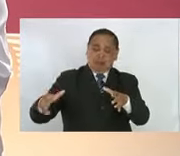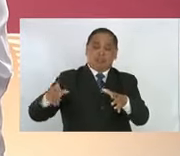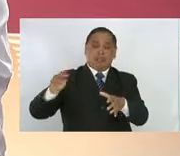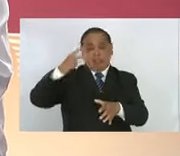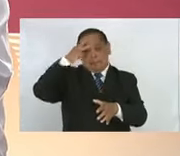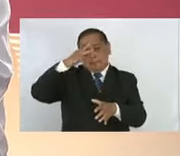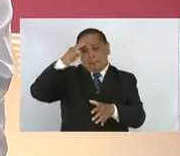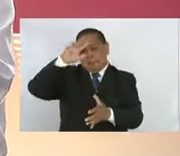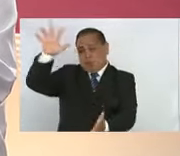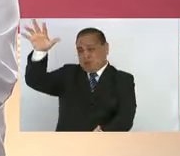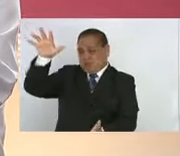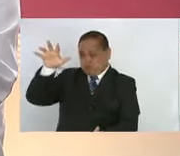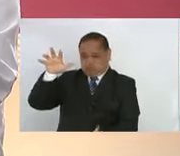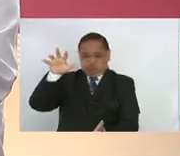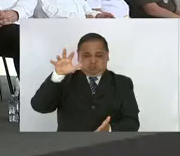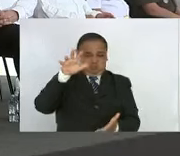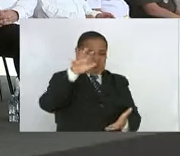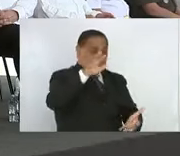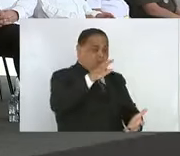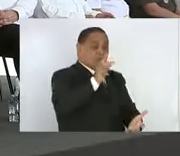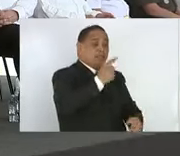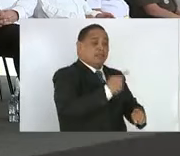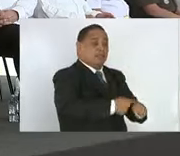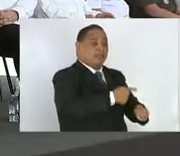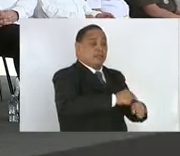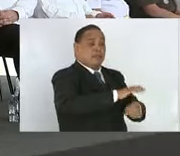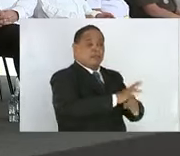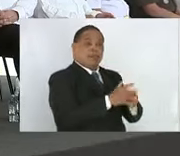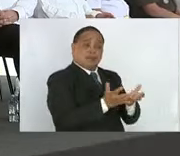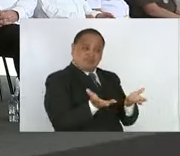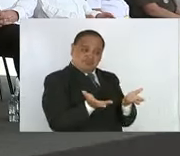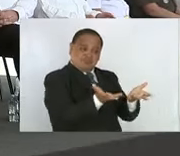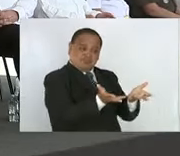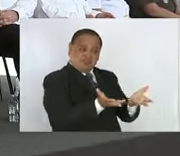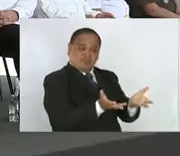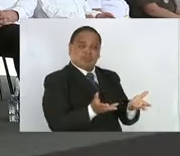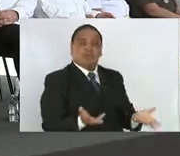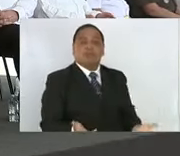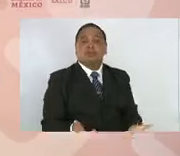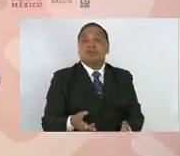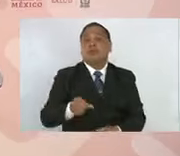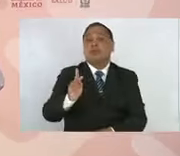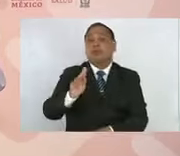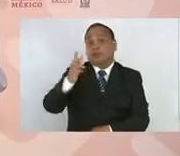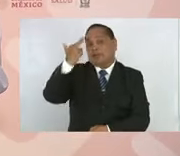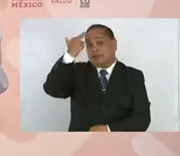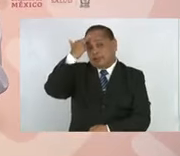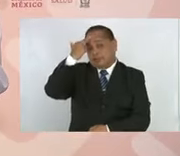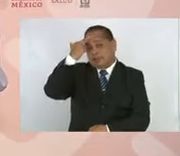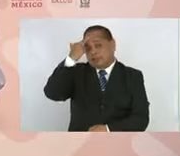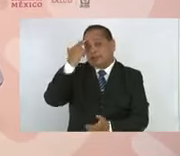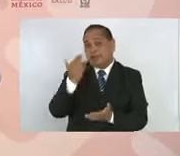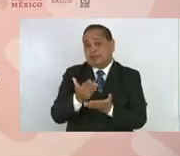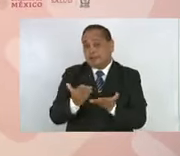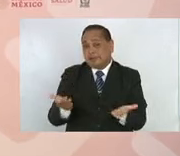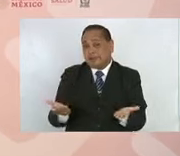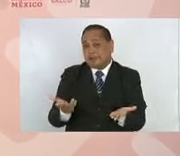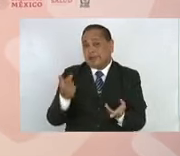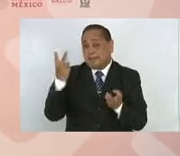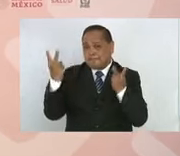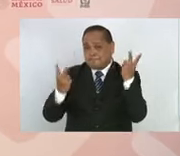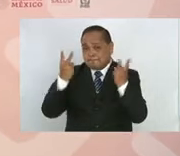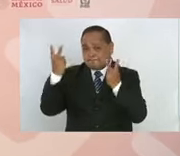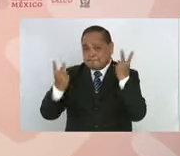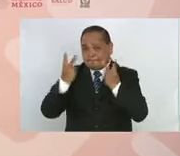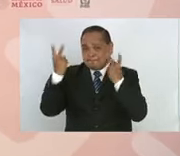más complejos de la epidemia. Es imprescindible recordar hoy que, a partir de la visita